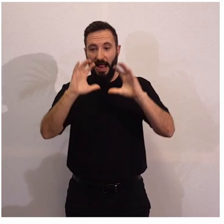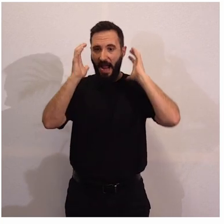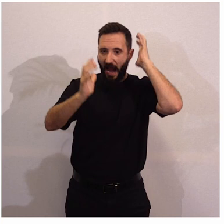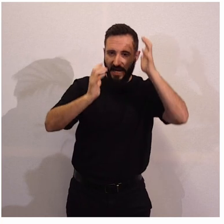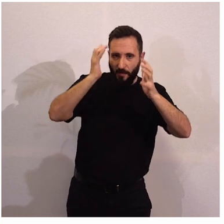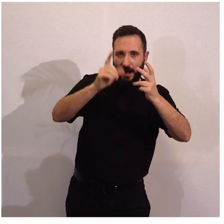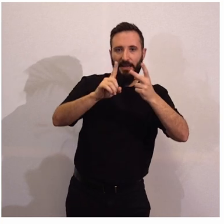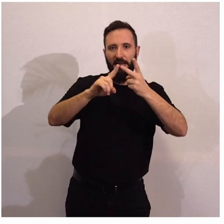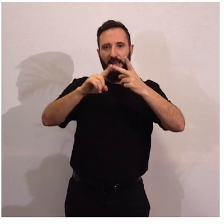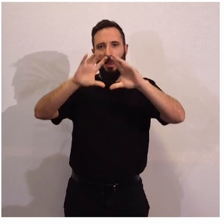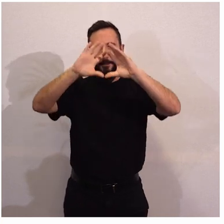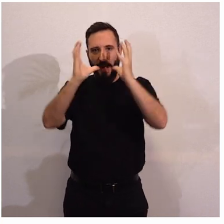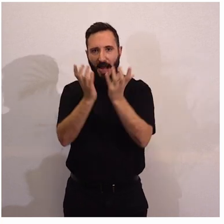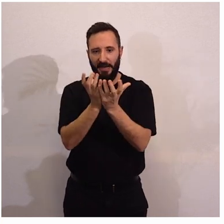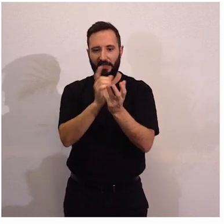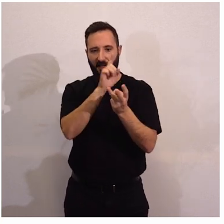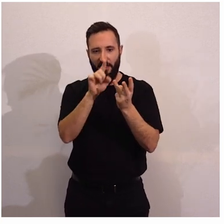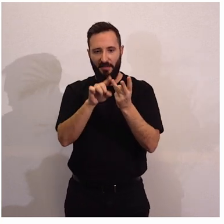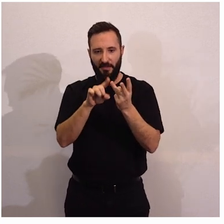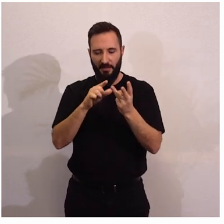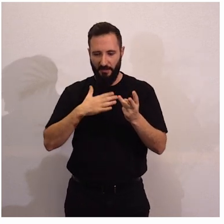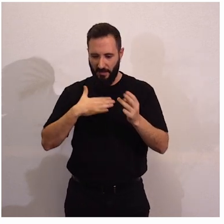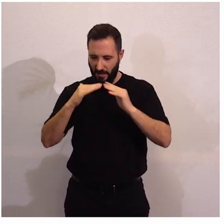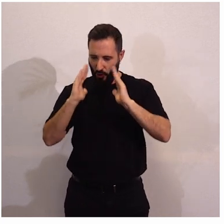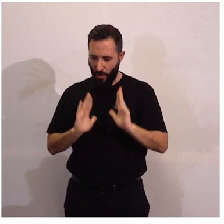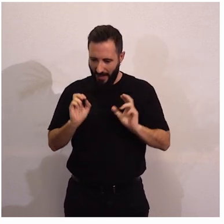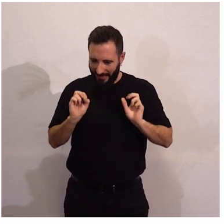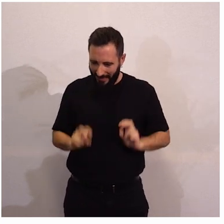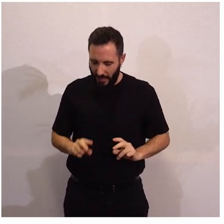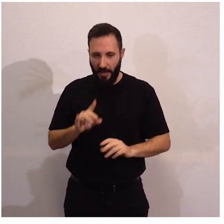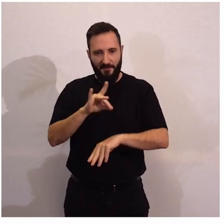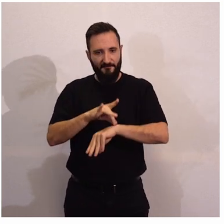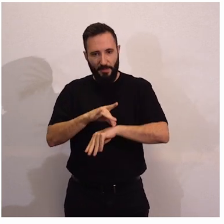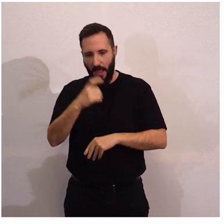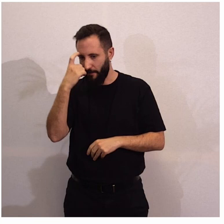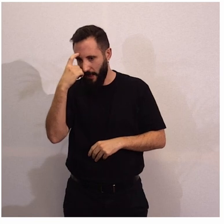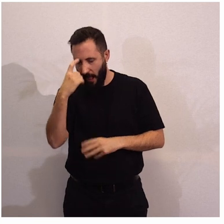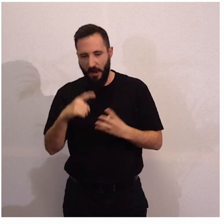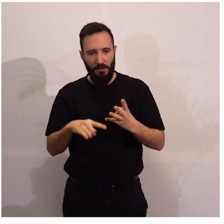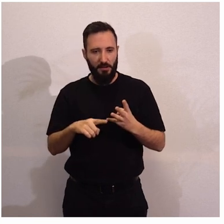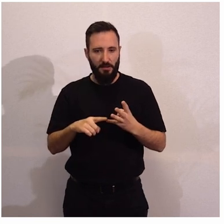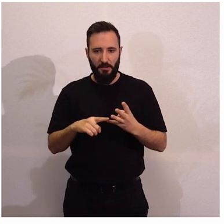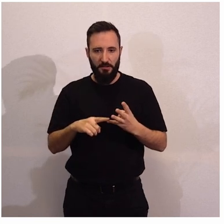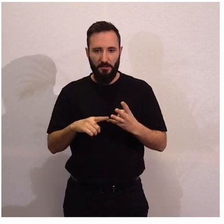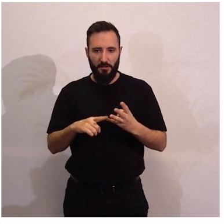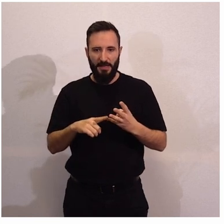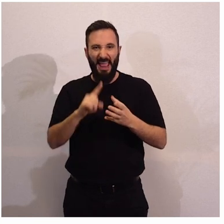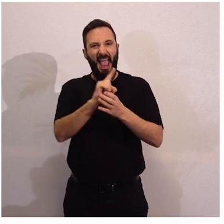planeta, y todo lo que me concierne, que es sin hogarismo, enfermedad mental, pues un